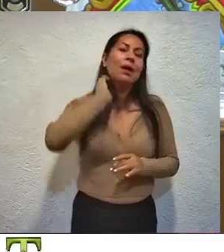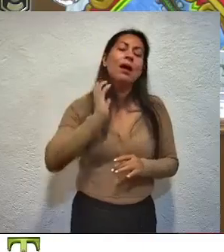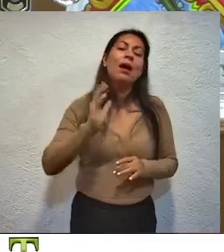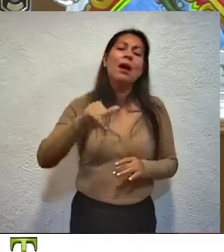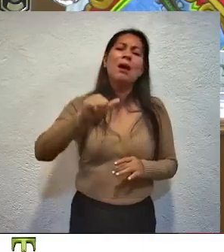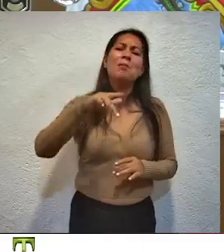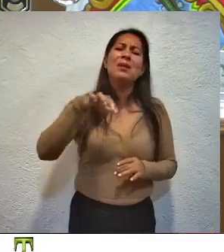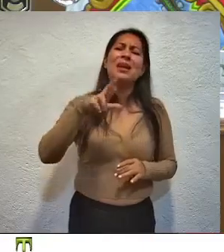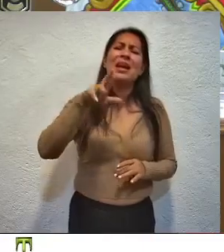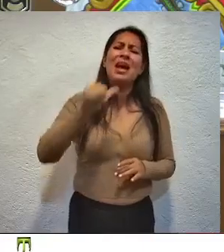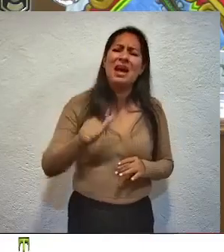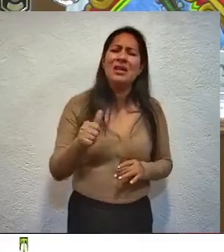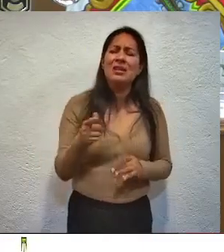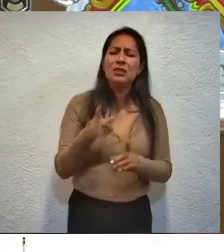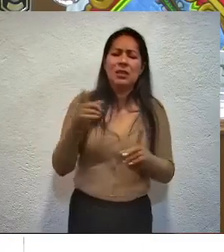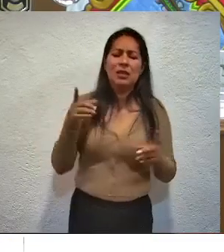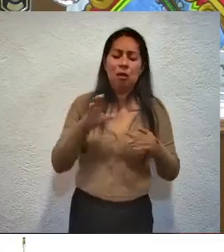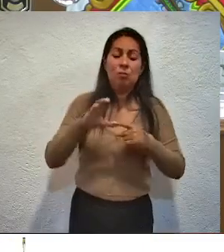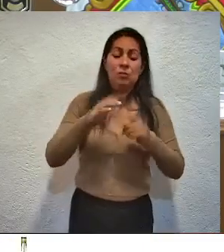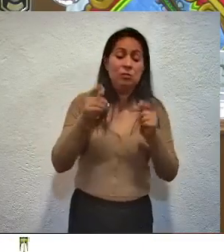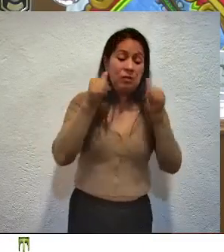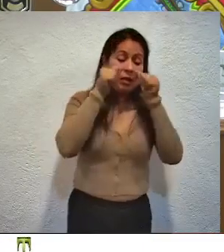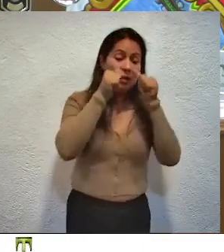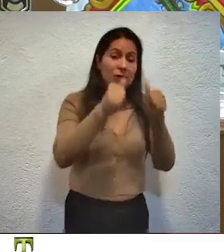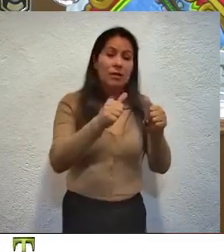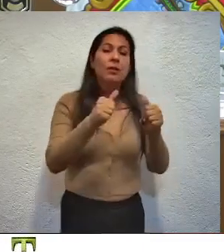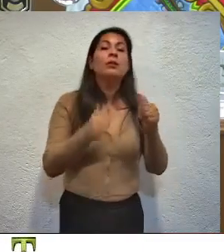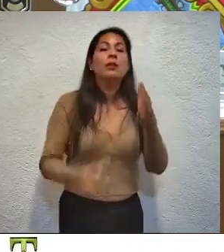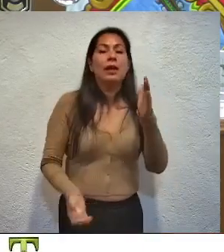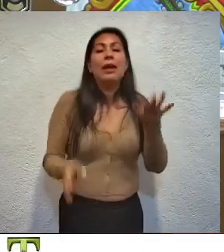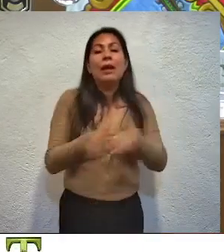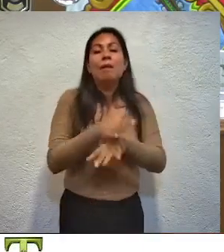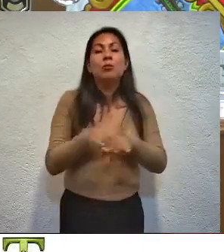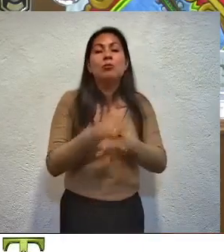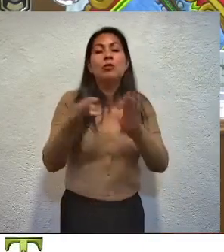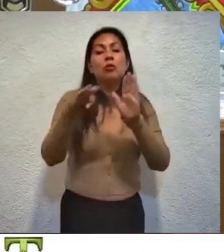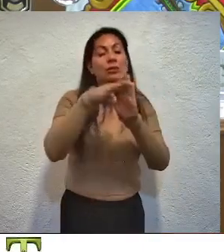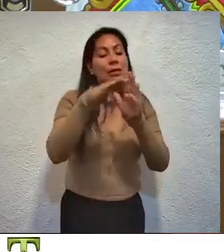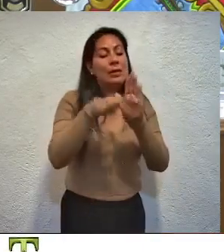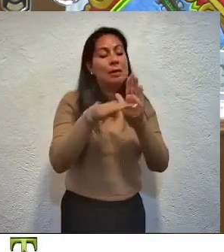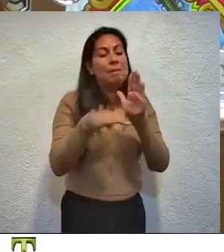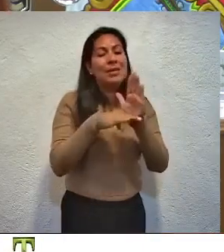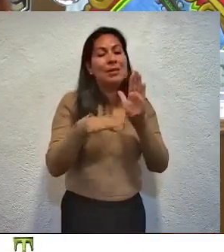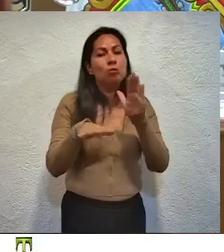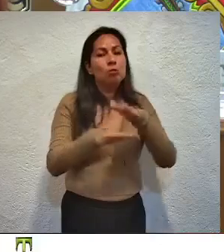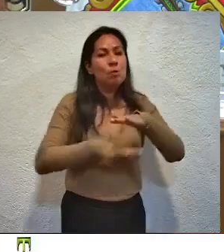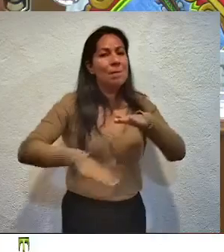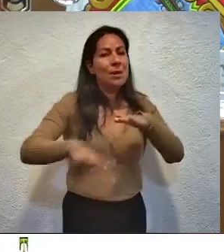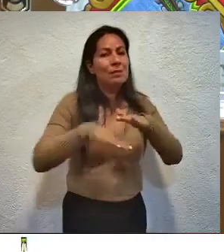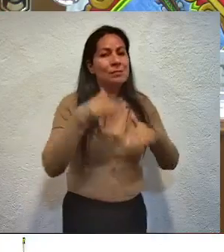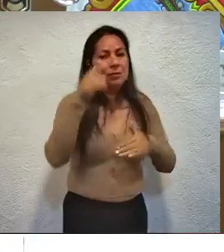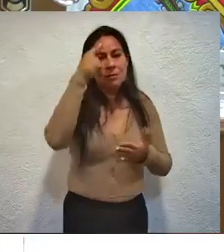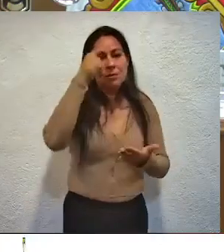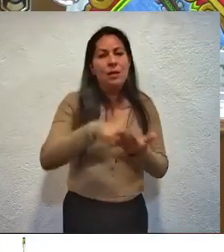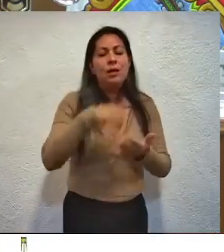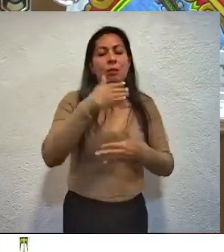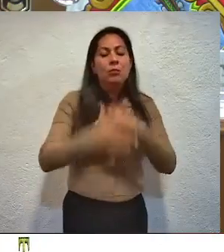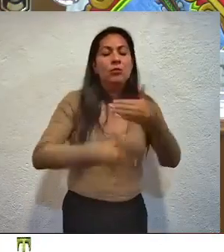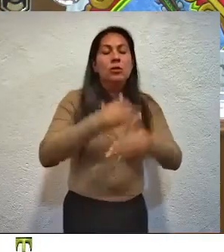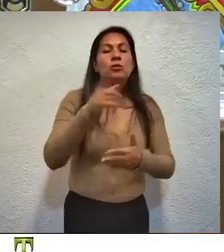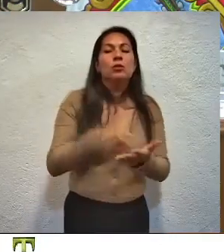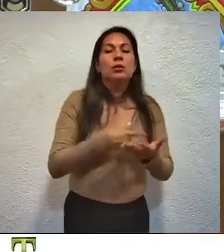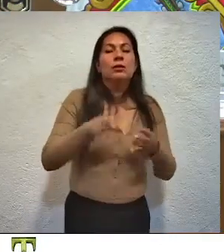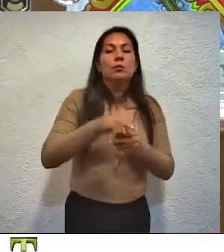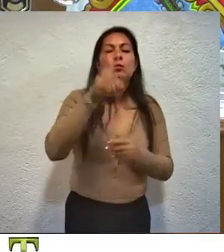de su comisión de seguimiento, se encuentra en la etapa de actualización de los lineamientos bases para el proceso electivo